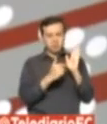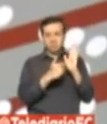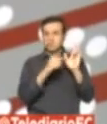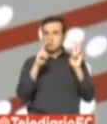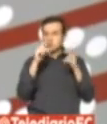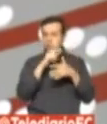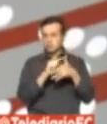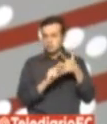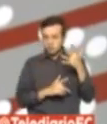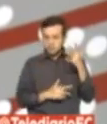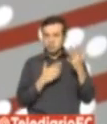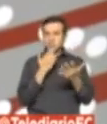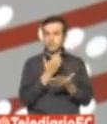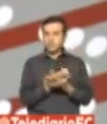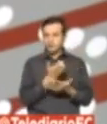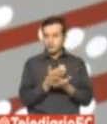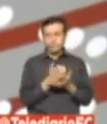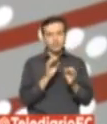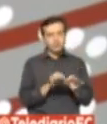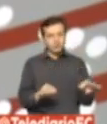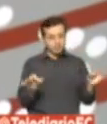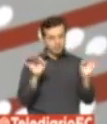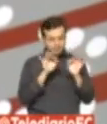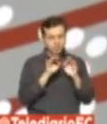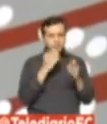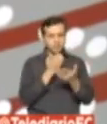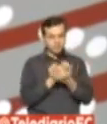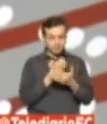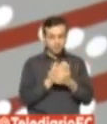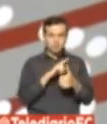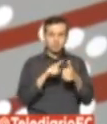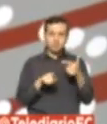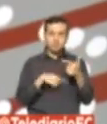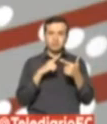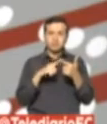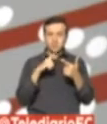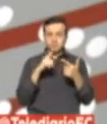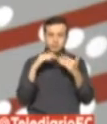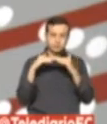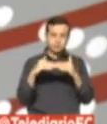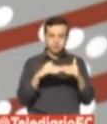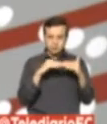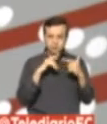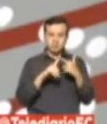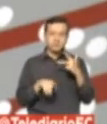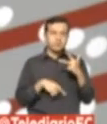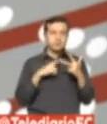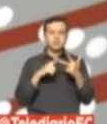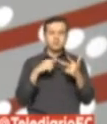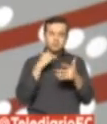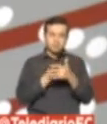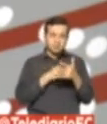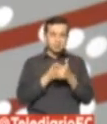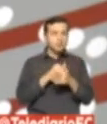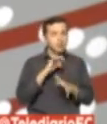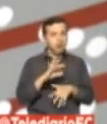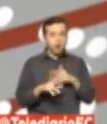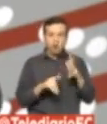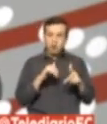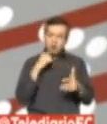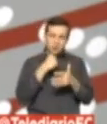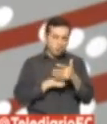tema económico, que es vital, es fundamental, sobre la estabilidad democrática, sobre el combate a la